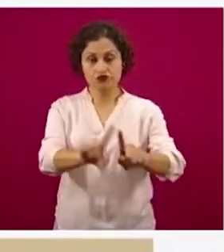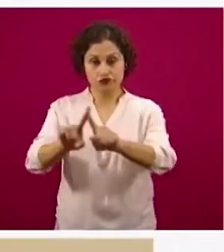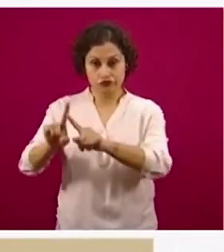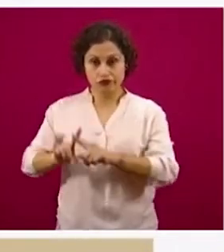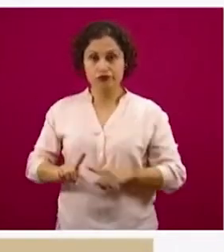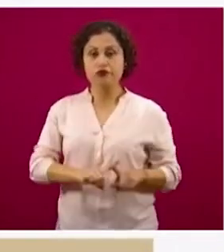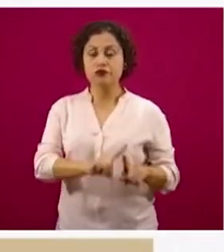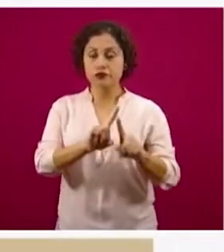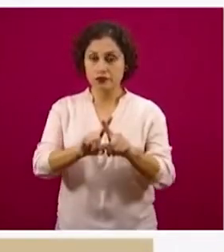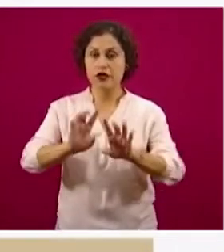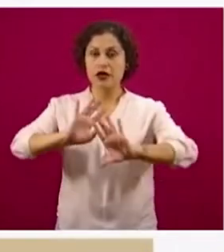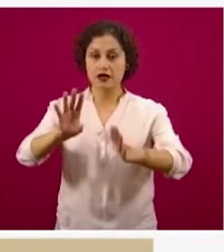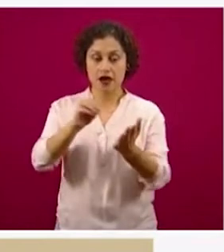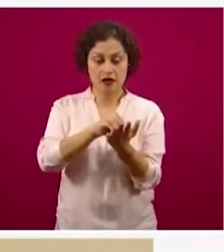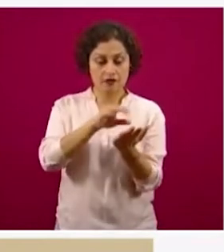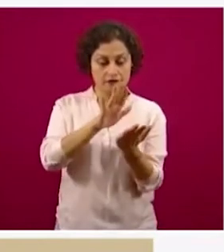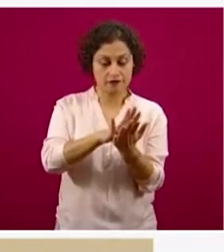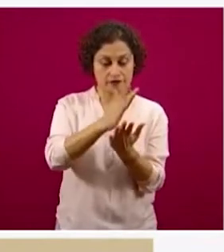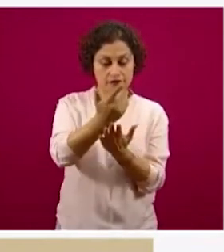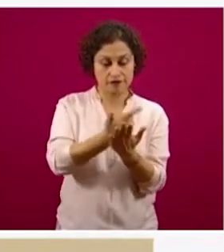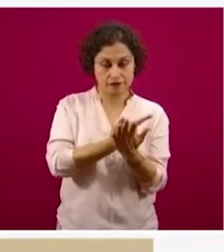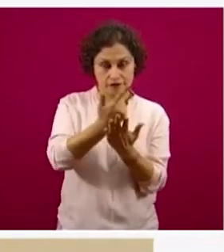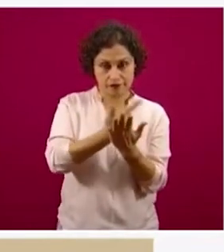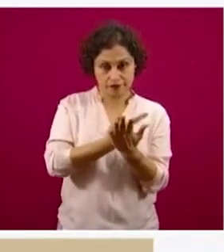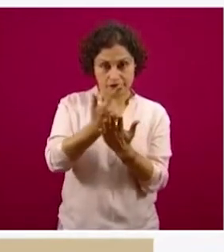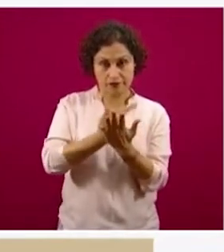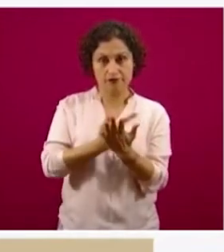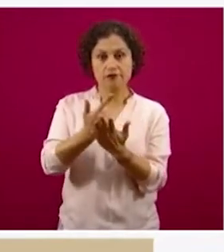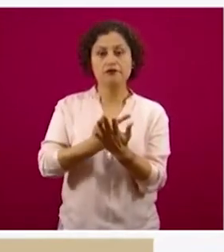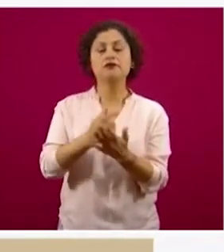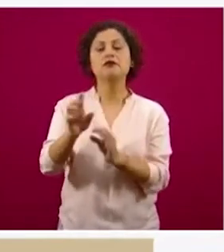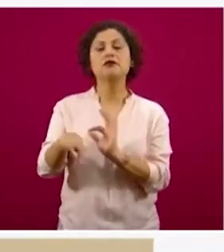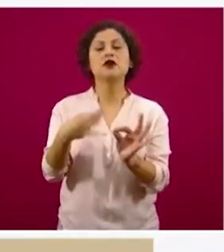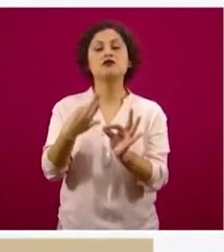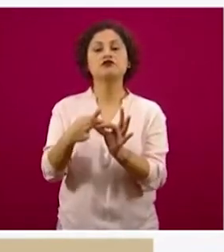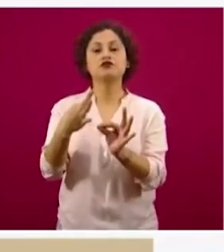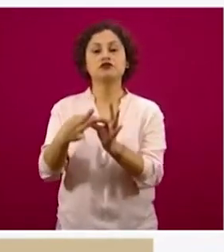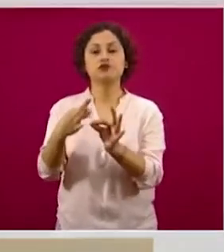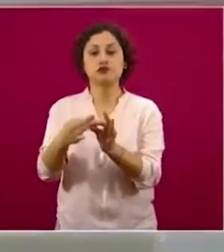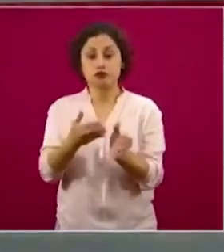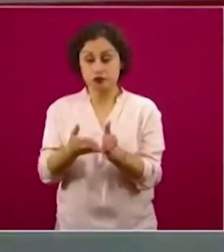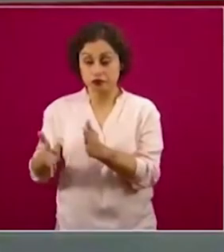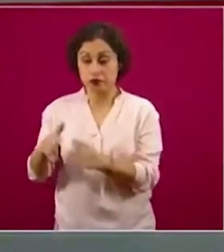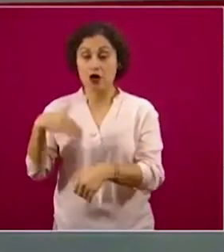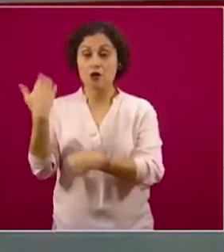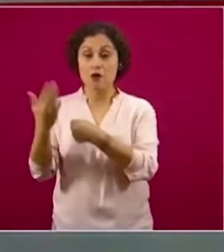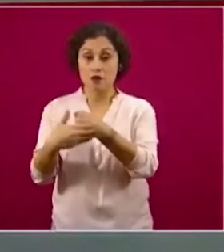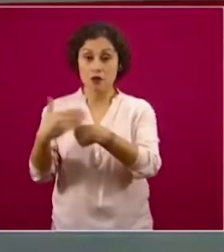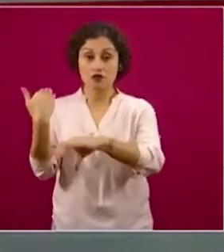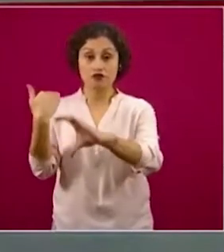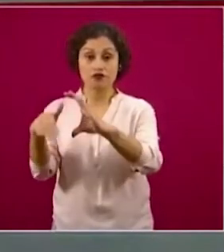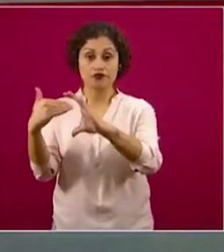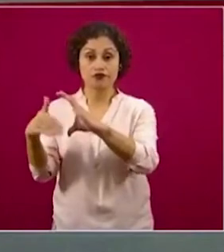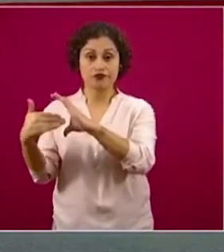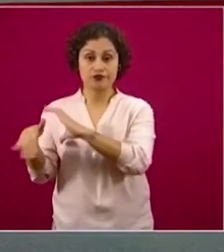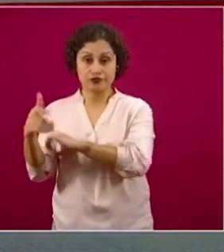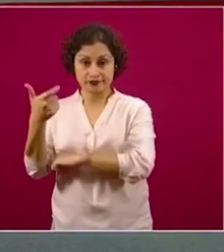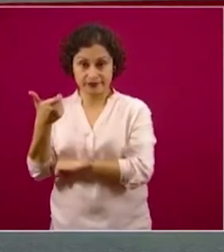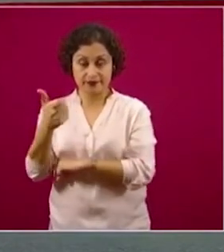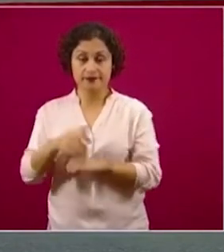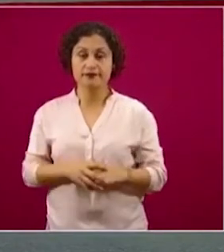registrado de los que ya tenemos sus datos y los que están próximos a pagarse la siguiente es el mismo dato que dábamos